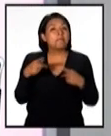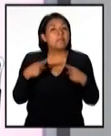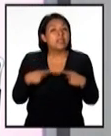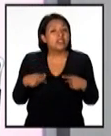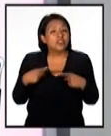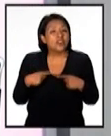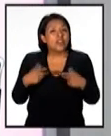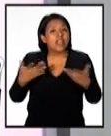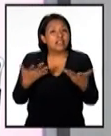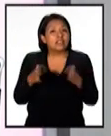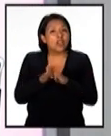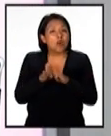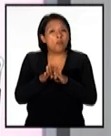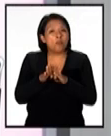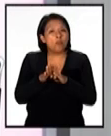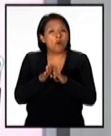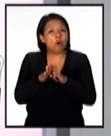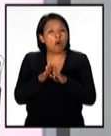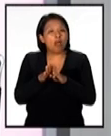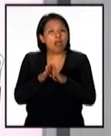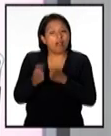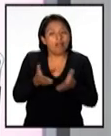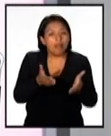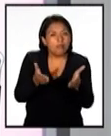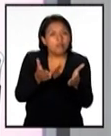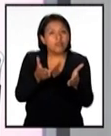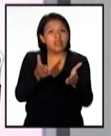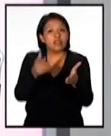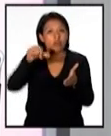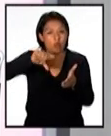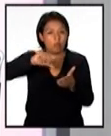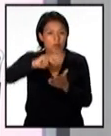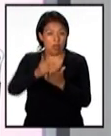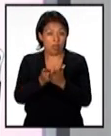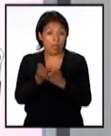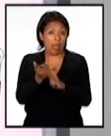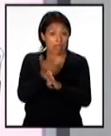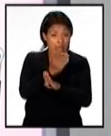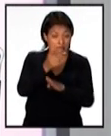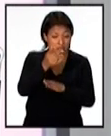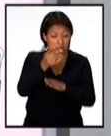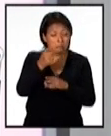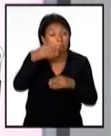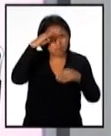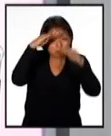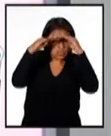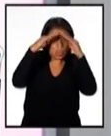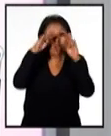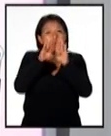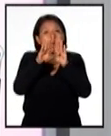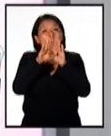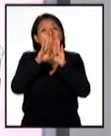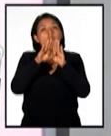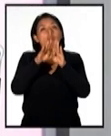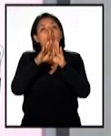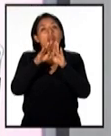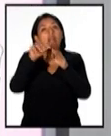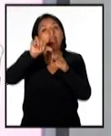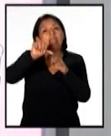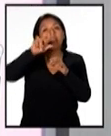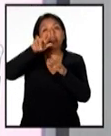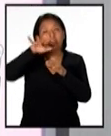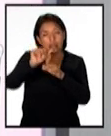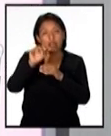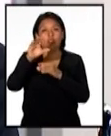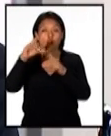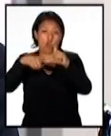dado luces a este programa. Este programa teóricamente está basado en las reflexiones de Ricardo Bucio y de los compañeros